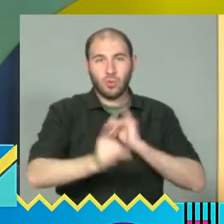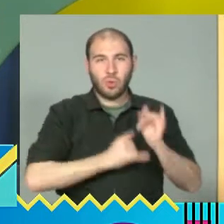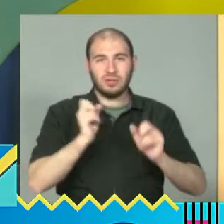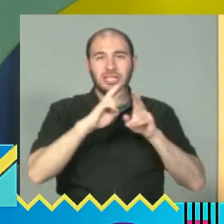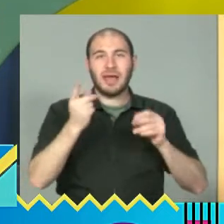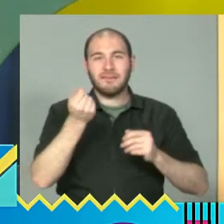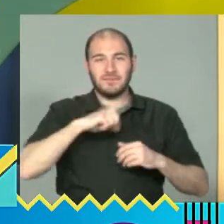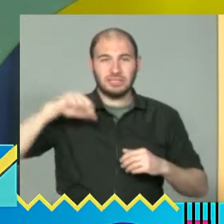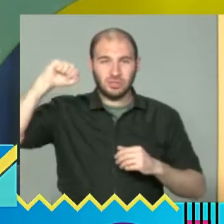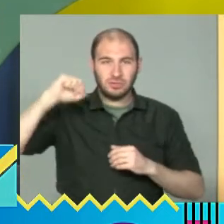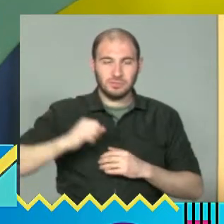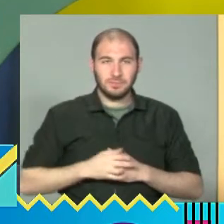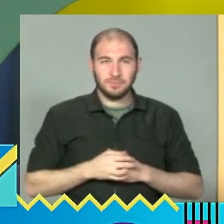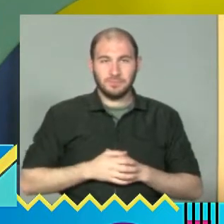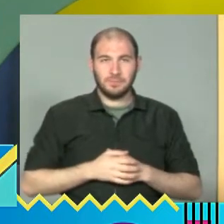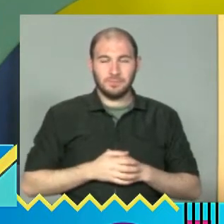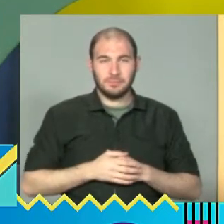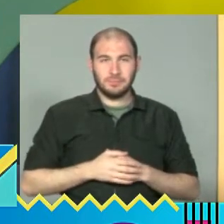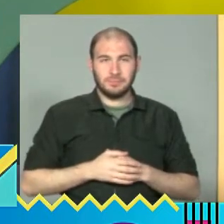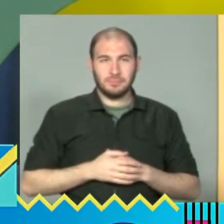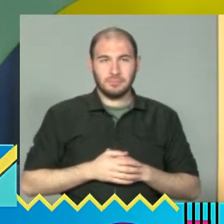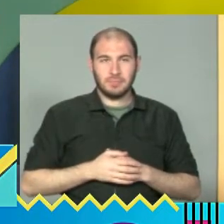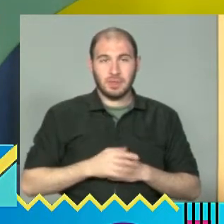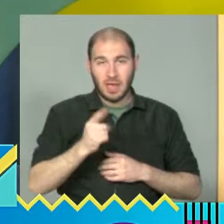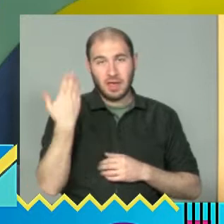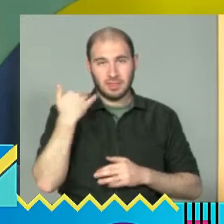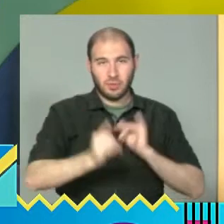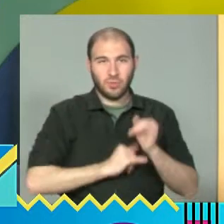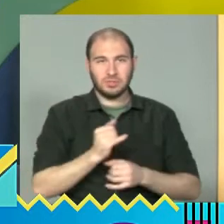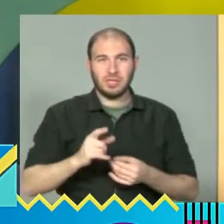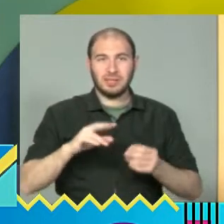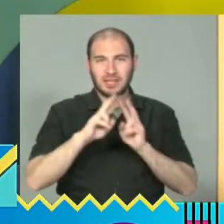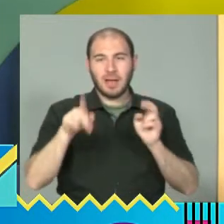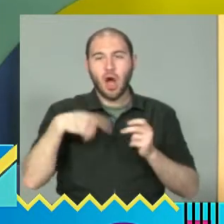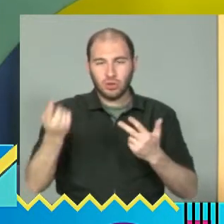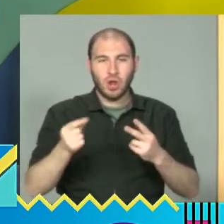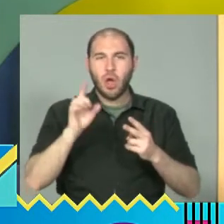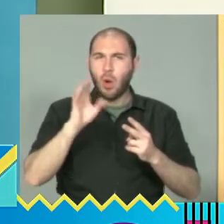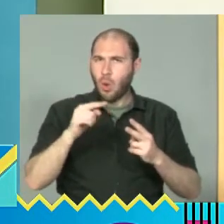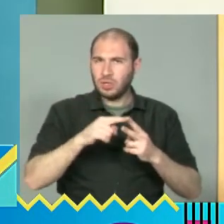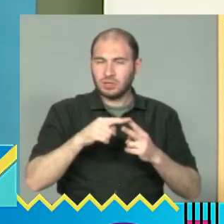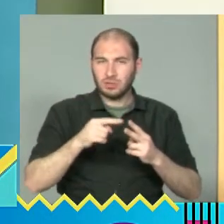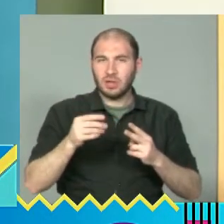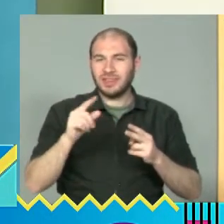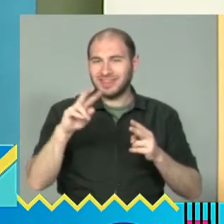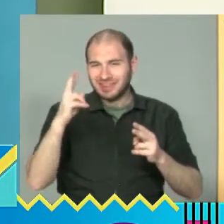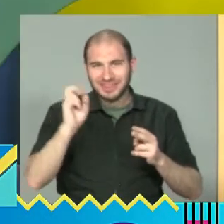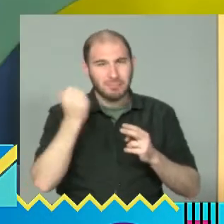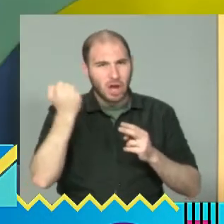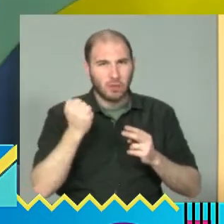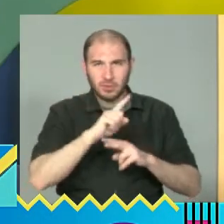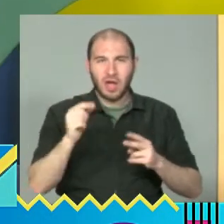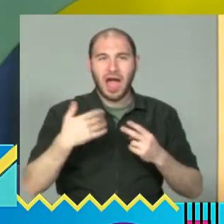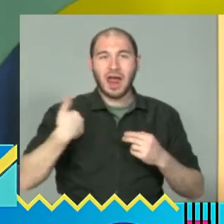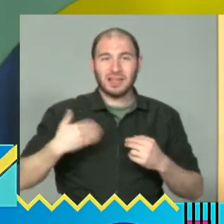respecto a la inflación es que yo creo que, como decía recién, hay otras causas, no solamente son monetarias. Argentina